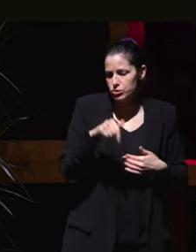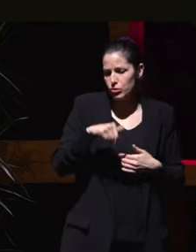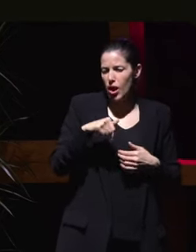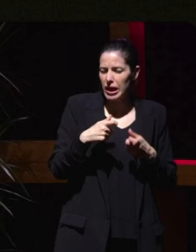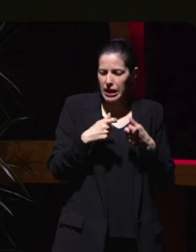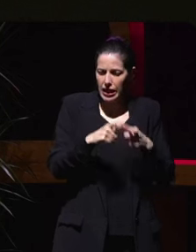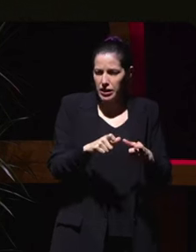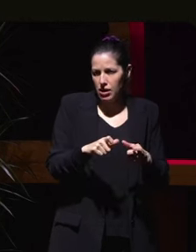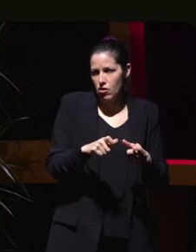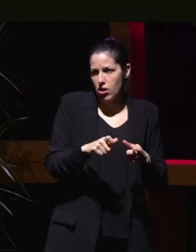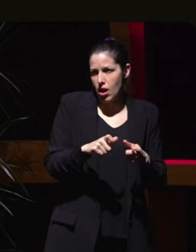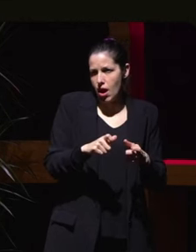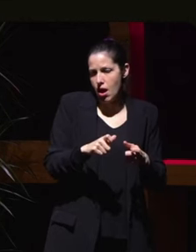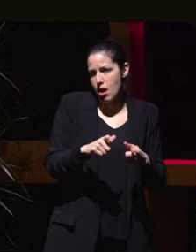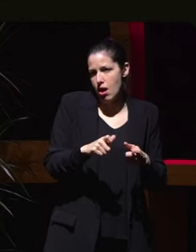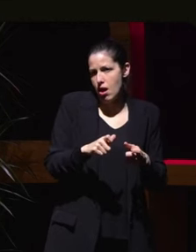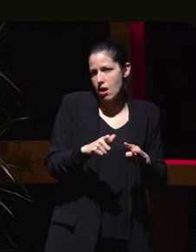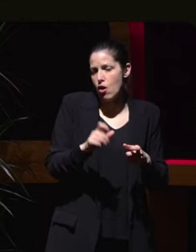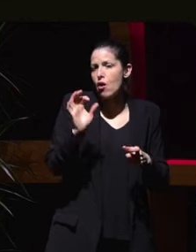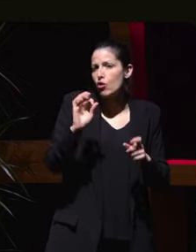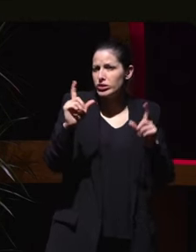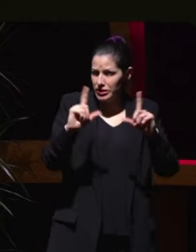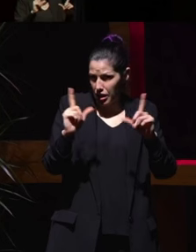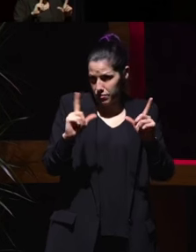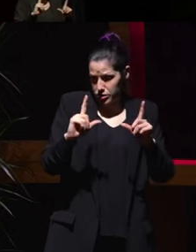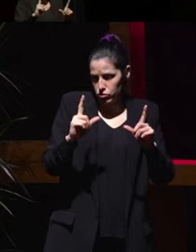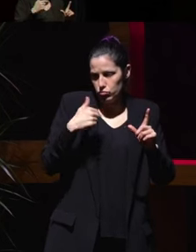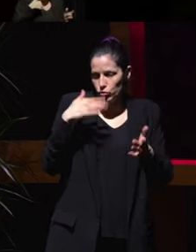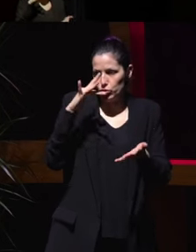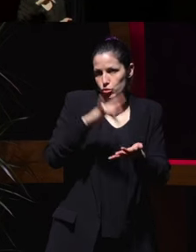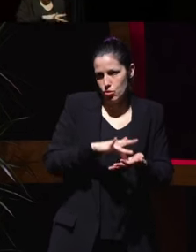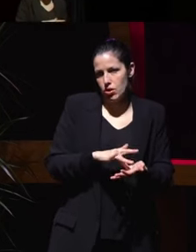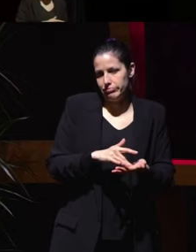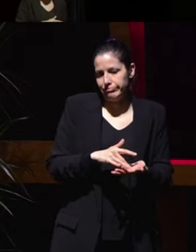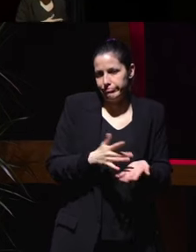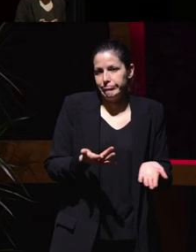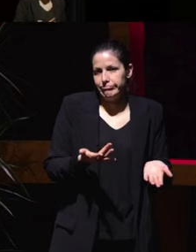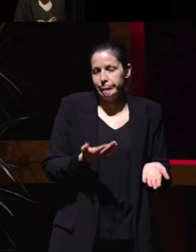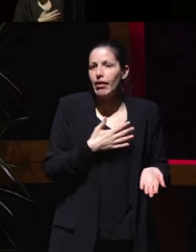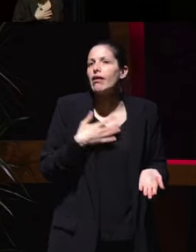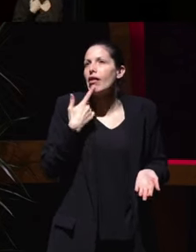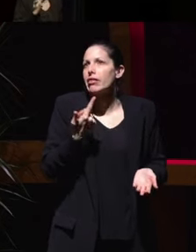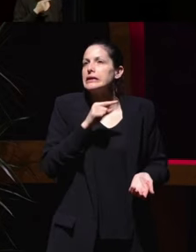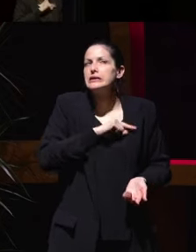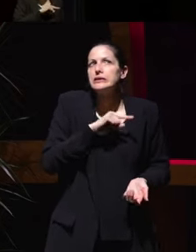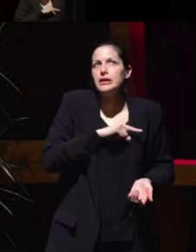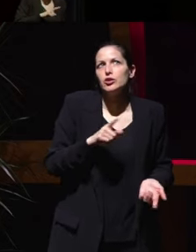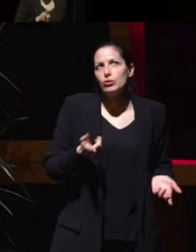categoría Leboro para a televisión. É dicir, eu síntome bastante, non sei